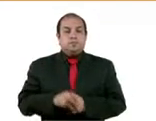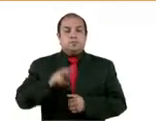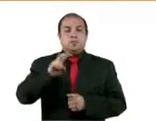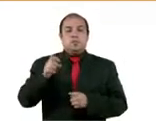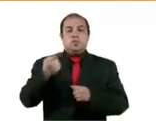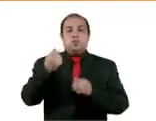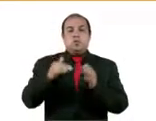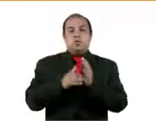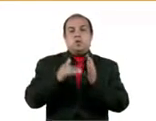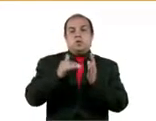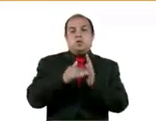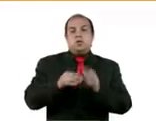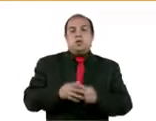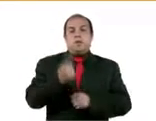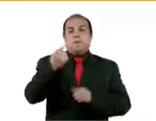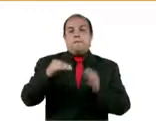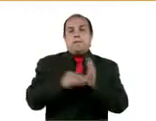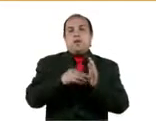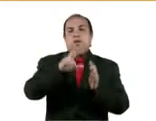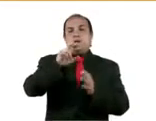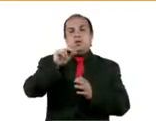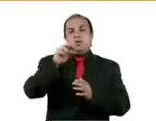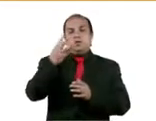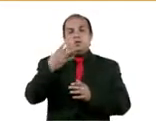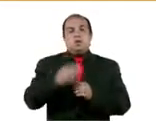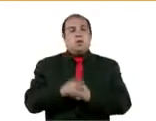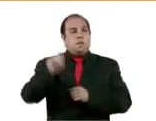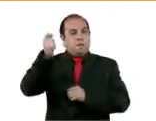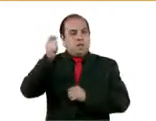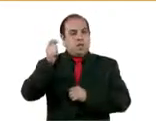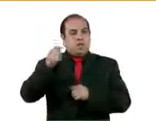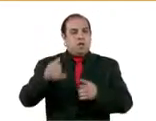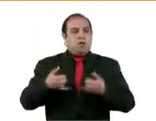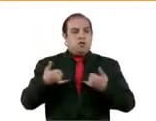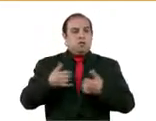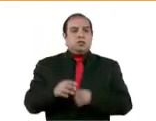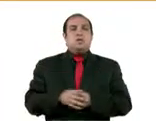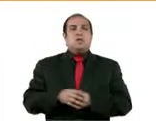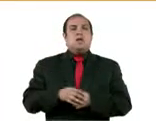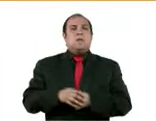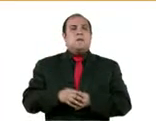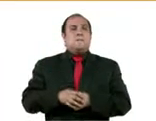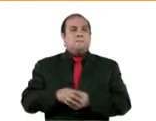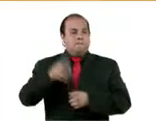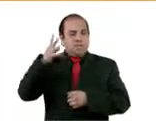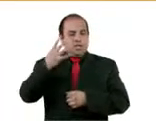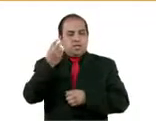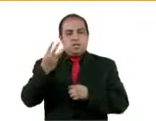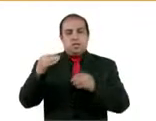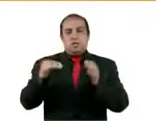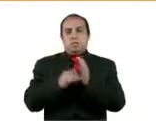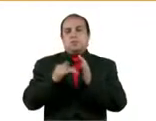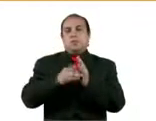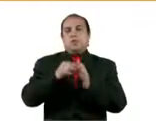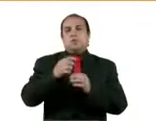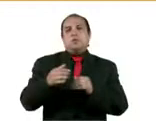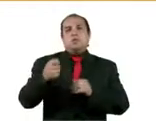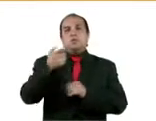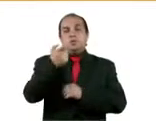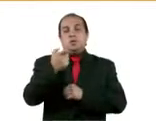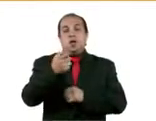1,084, la beca Benito Juárez de Educación Media Superior, que es universal, 3,126 millones de pesos, y aquí no